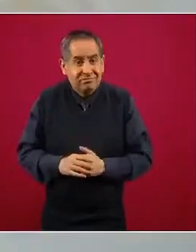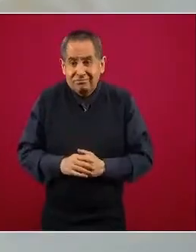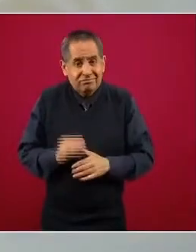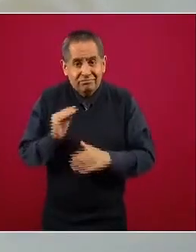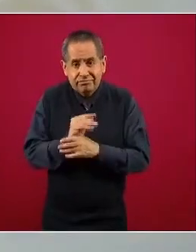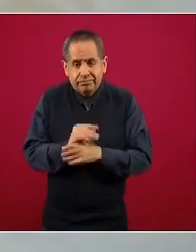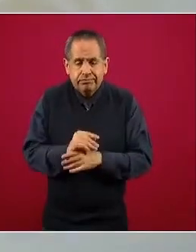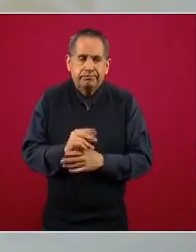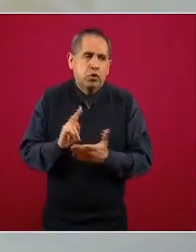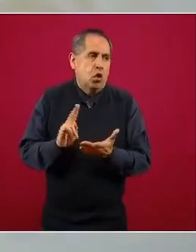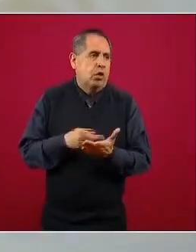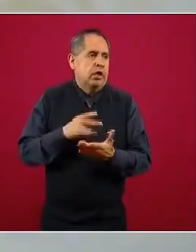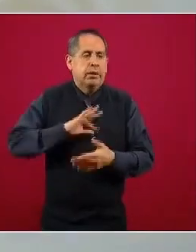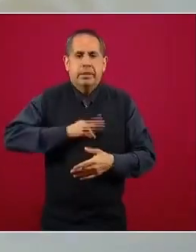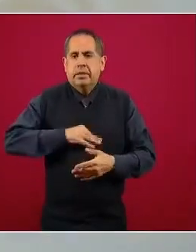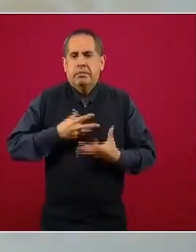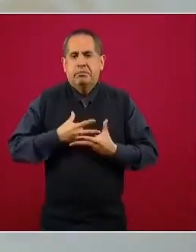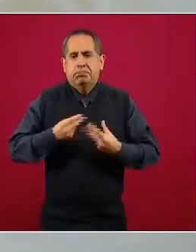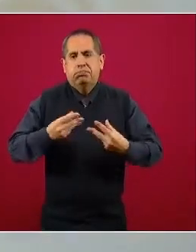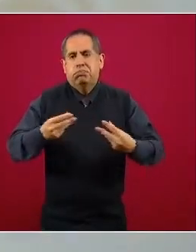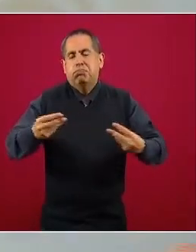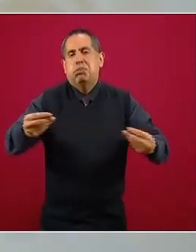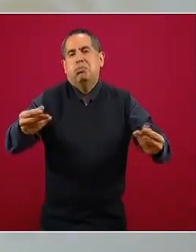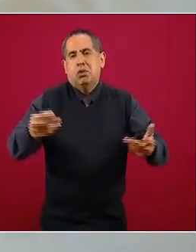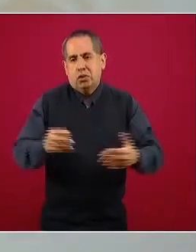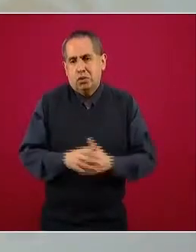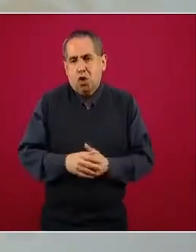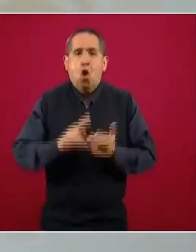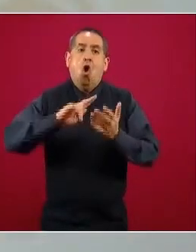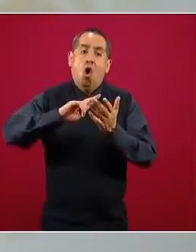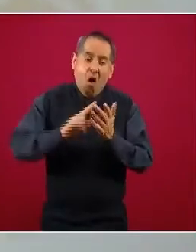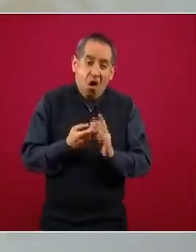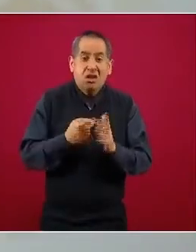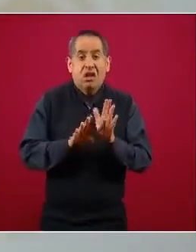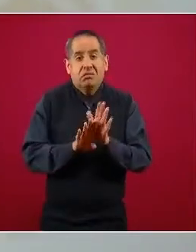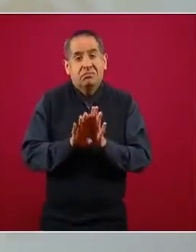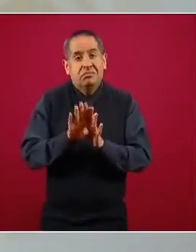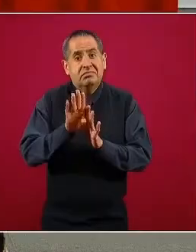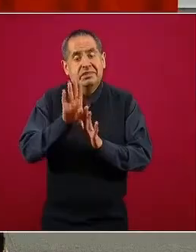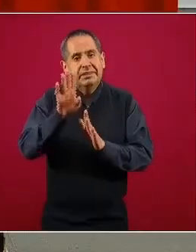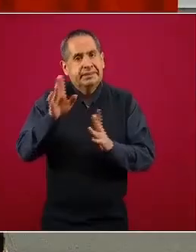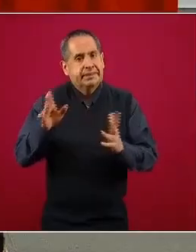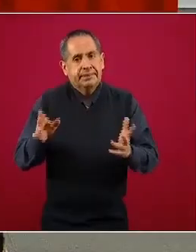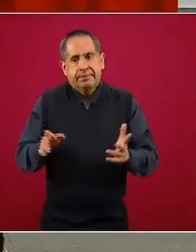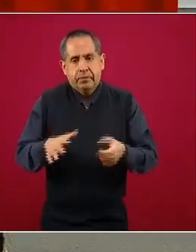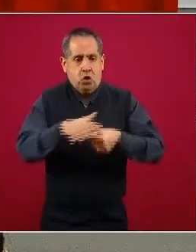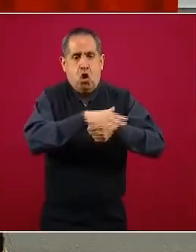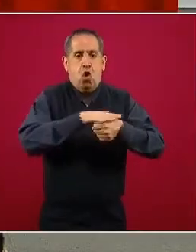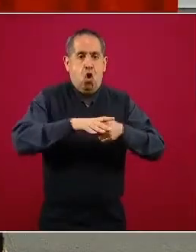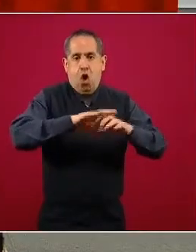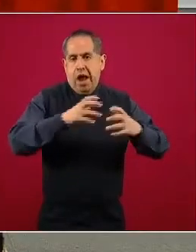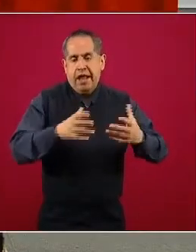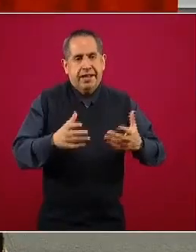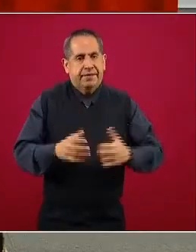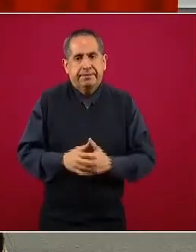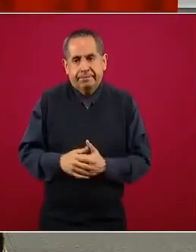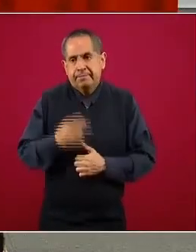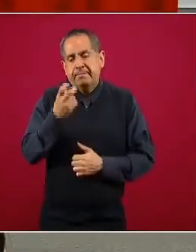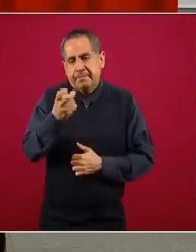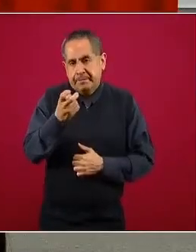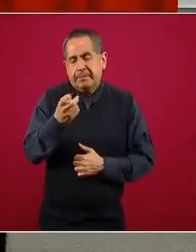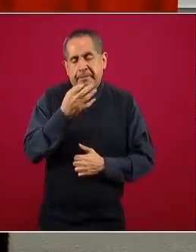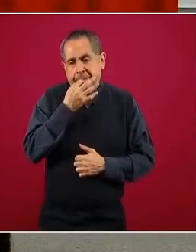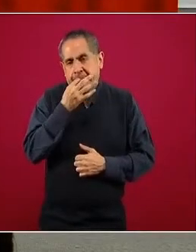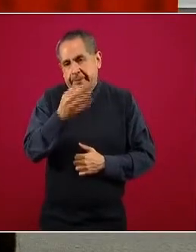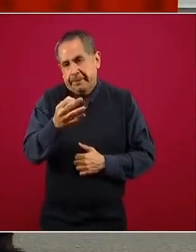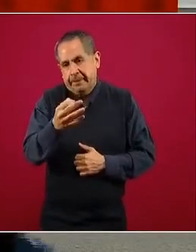haya contagios, y entonces repunte la epidemia localmente. Y eso es